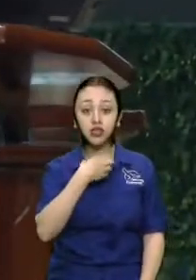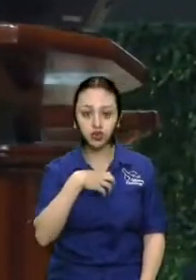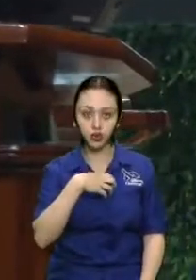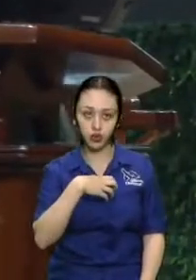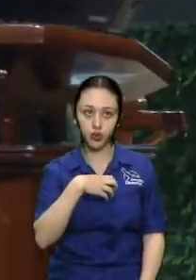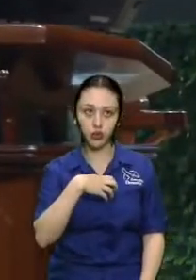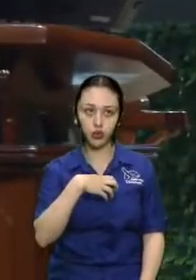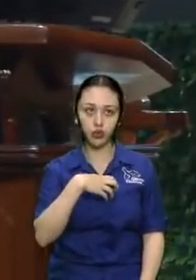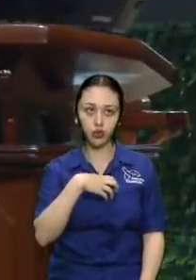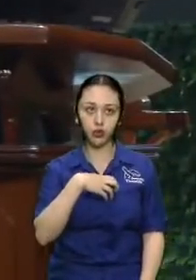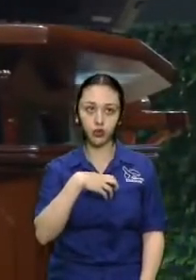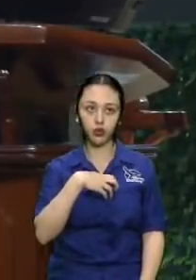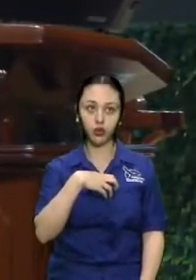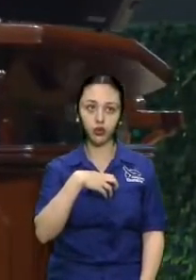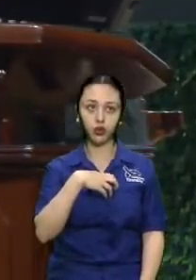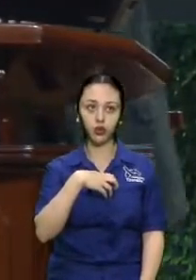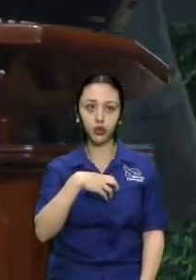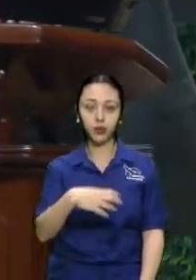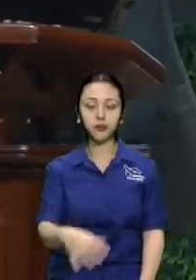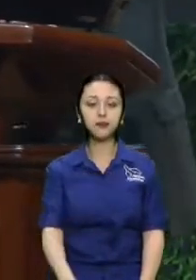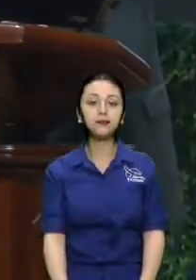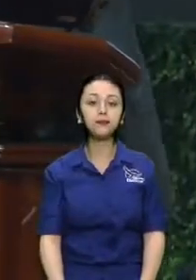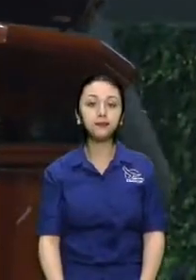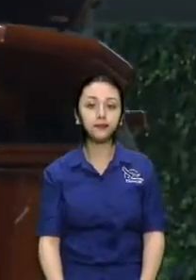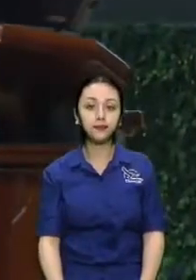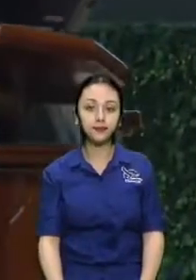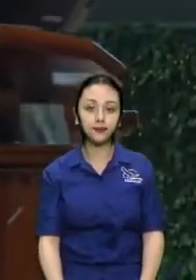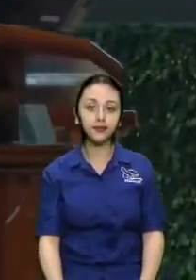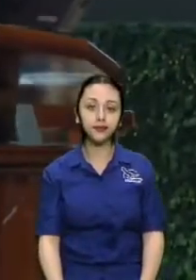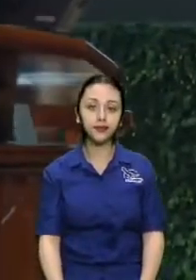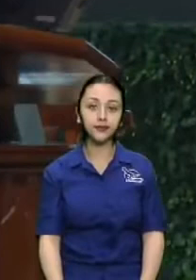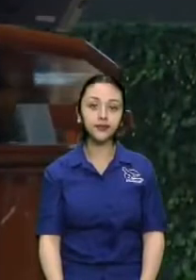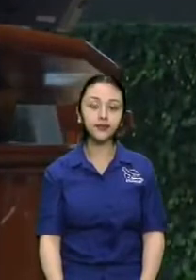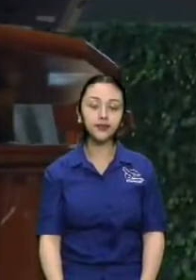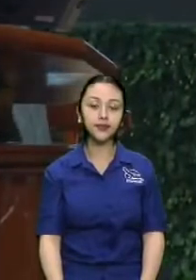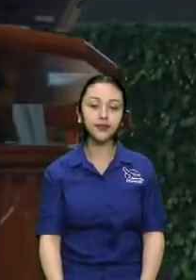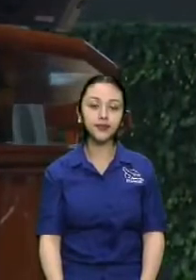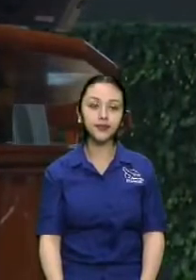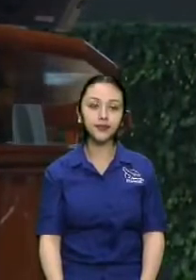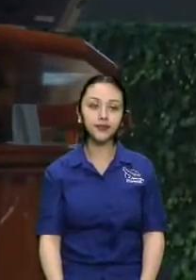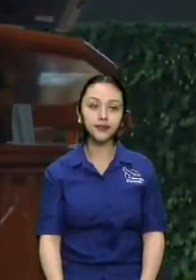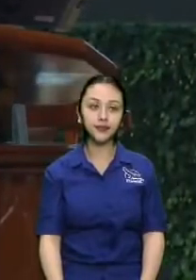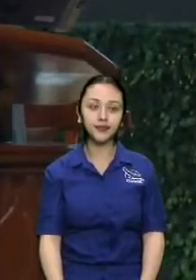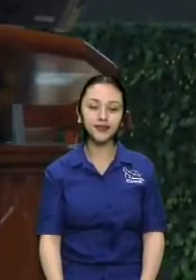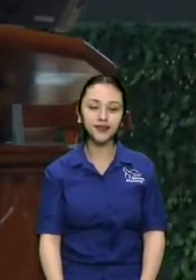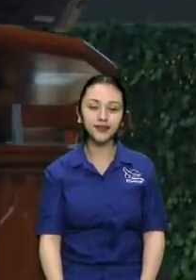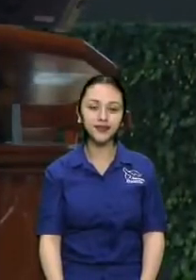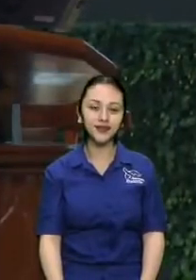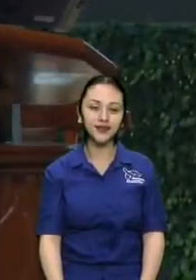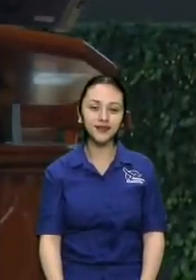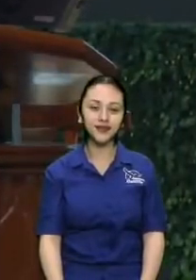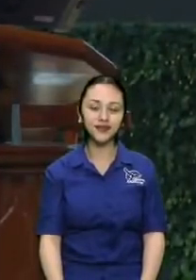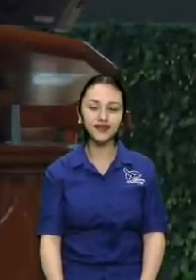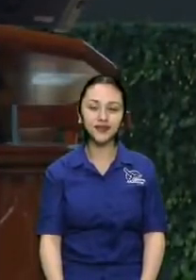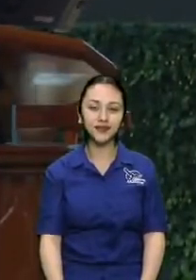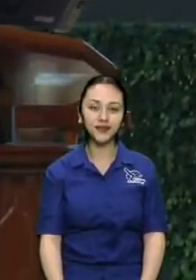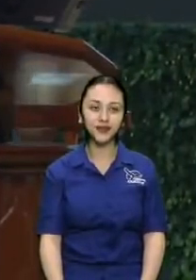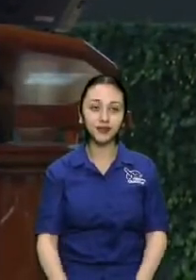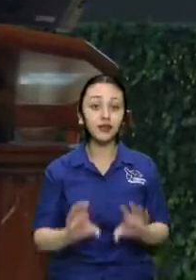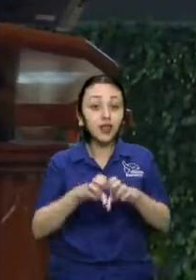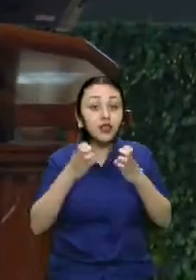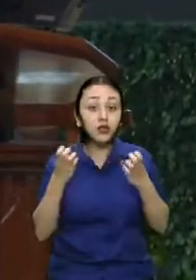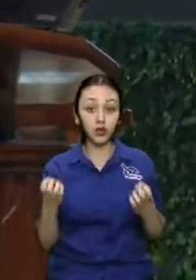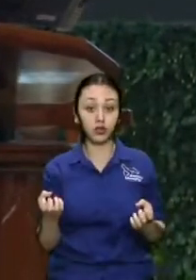eso me dice, seré yo Maestro, en cambio los demás seré yo Señor. Bueno, eso ya lo sabe usted, ok. Pero se lo recuerdo, no hay problema.